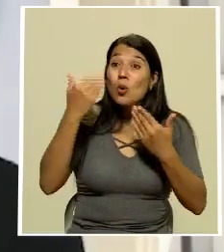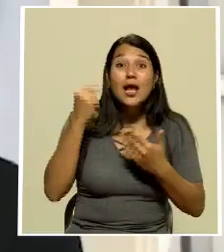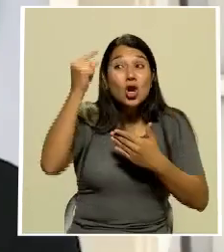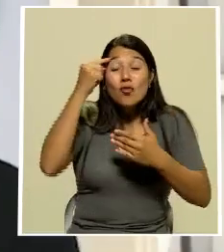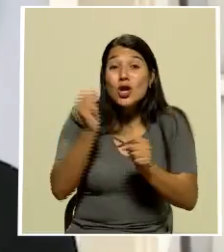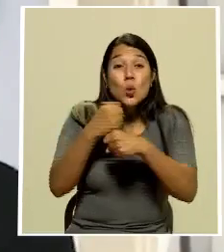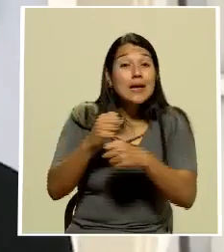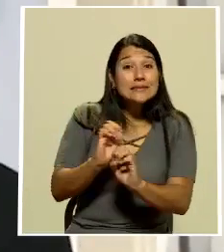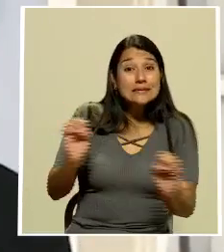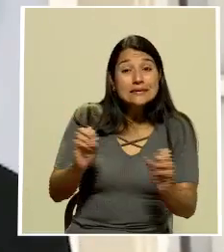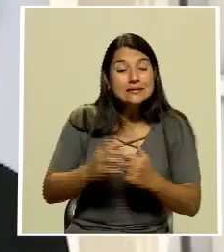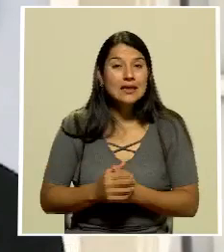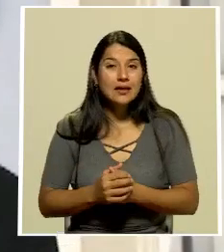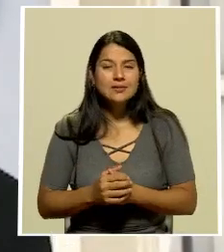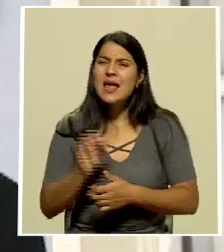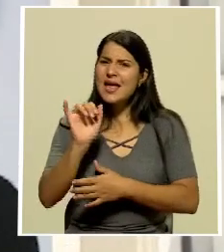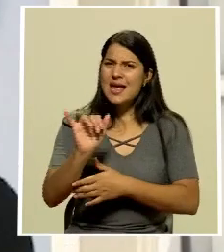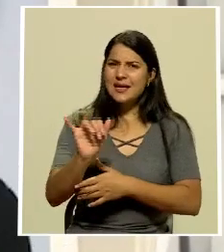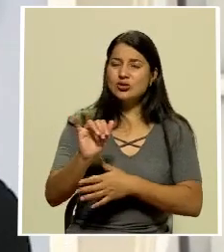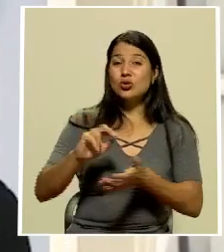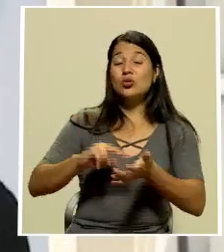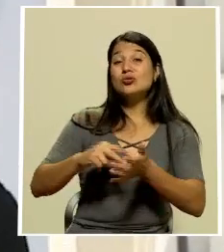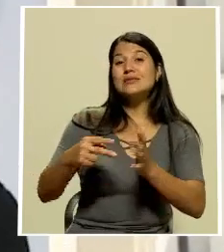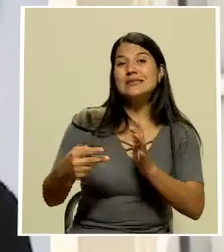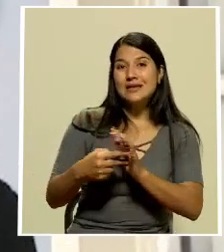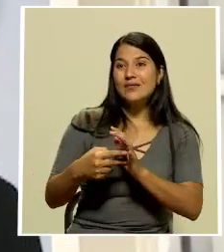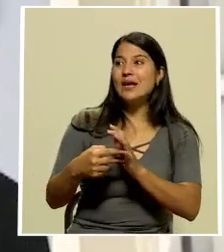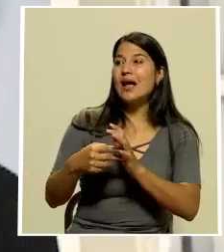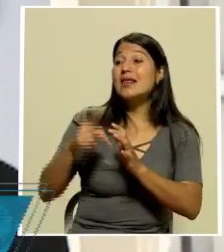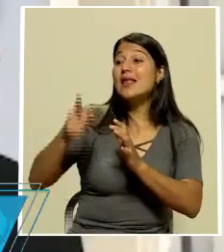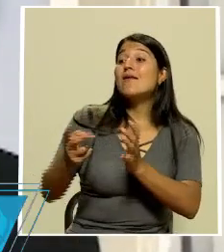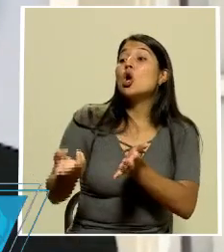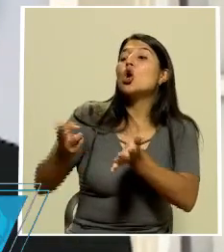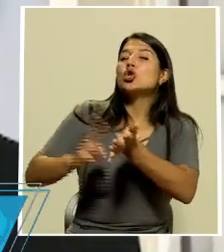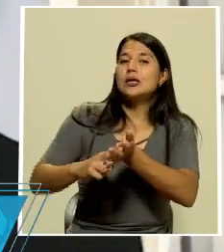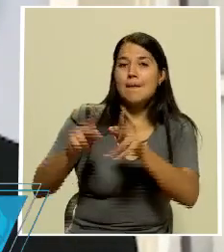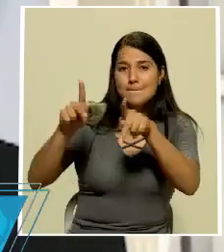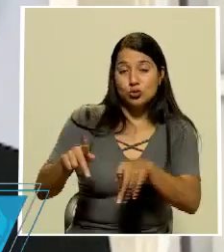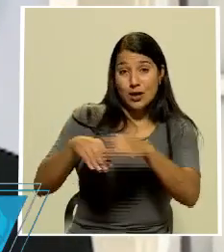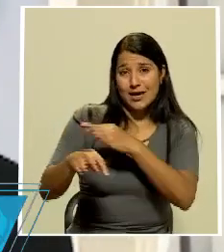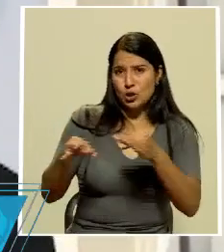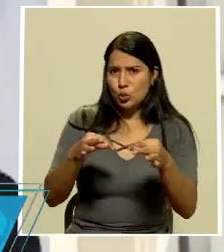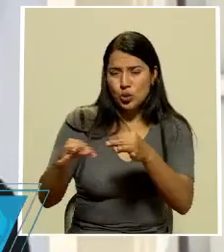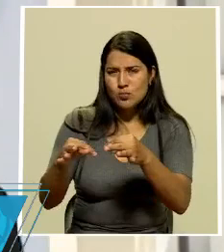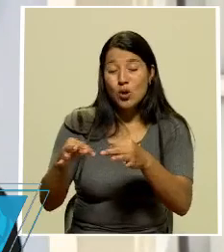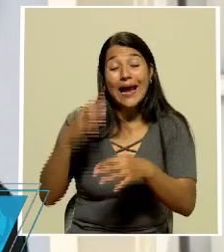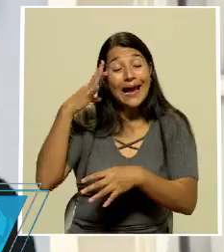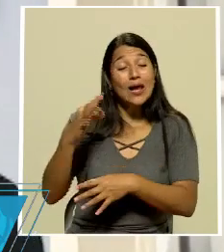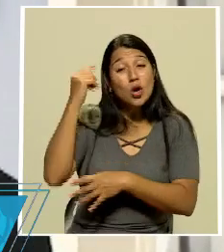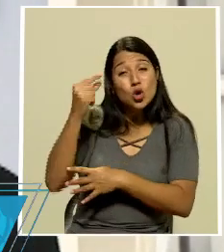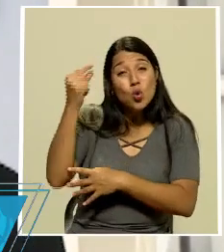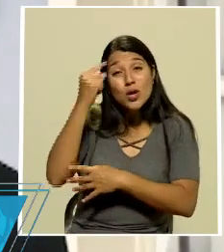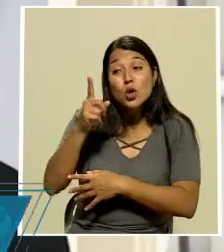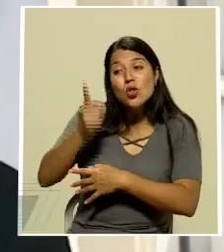gobierno. Eso da una señal de recontratación de las personas, particularmente en el sector turismo. Me parece que el gobierno debe tener más estímulo, más incentivos